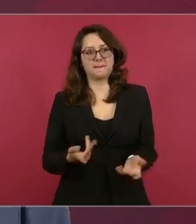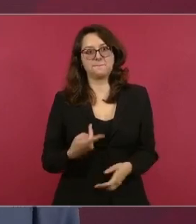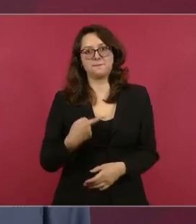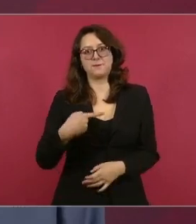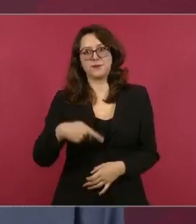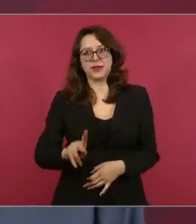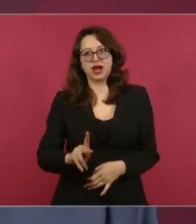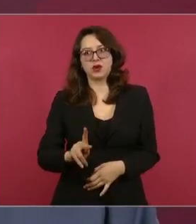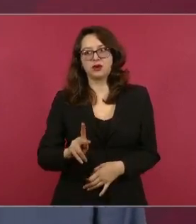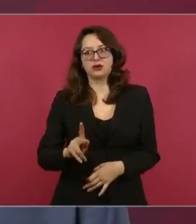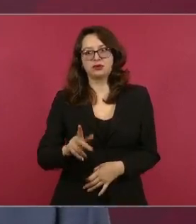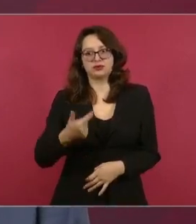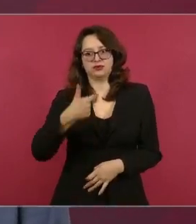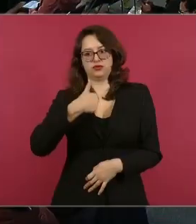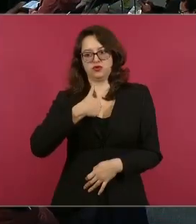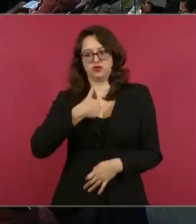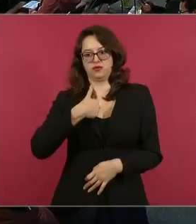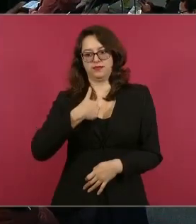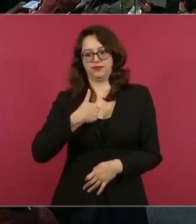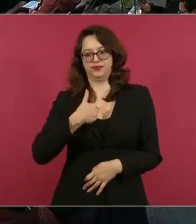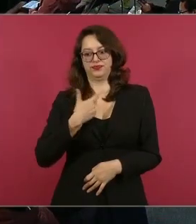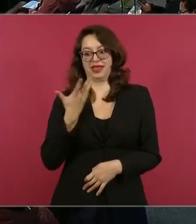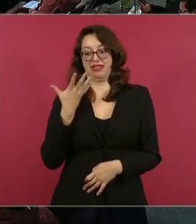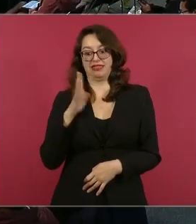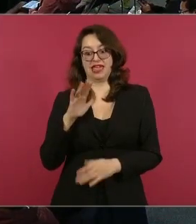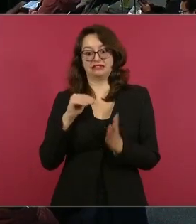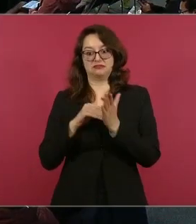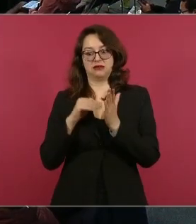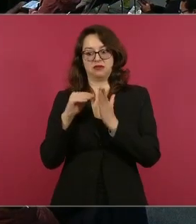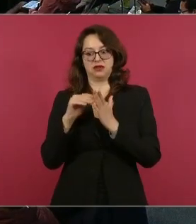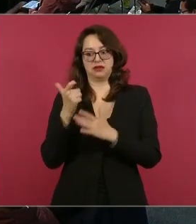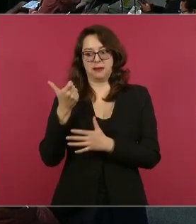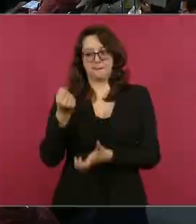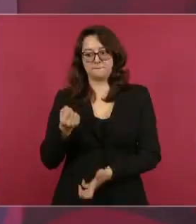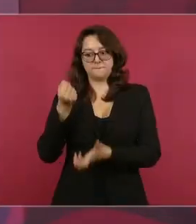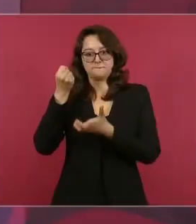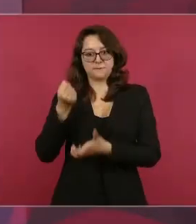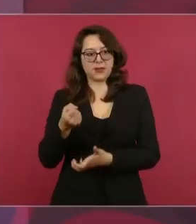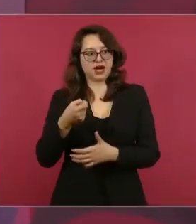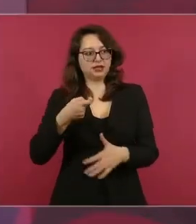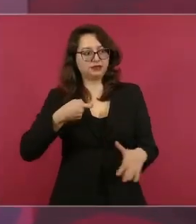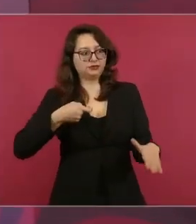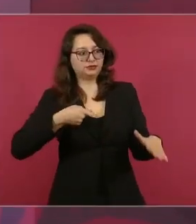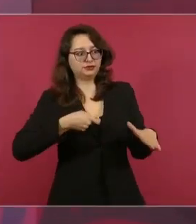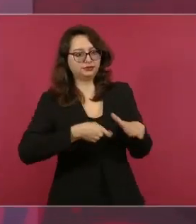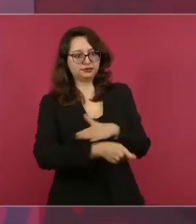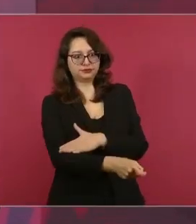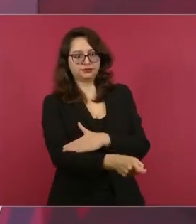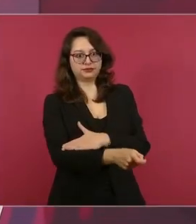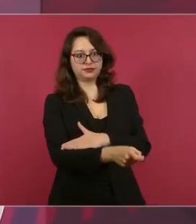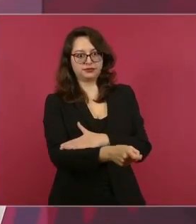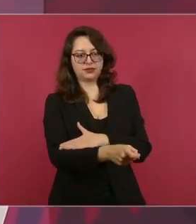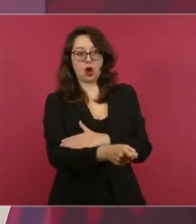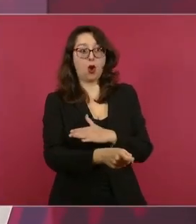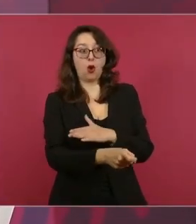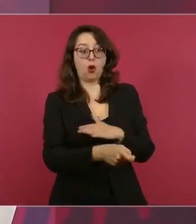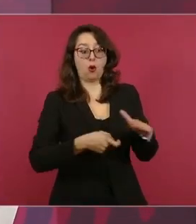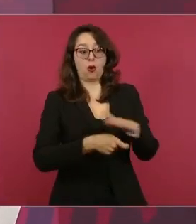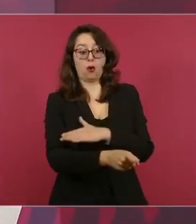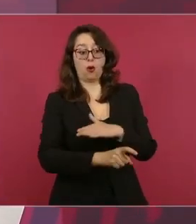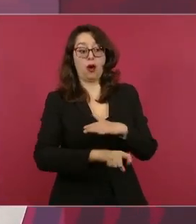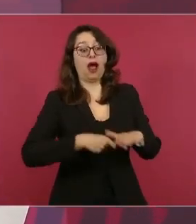porque ya no nos gastamos 10,000 millones, que era lo que le pagaban por arriba de la mesa a los medios.